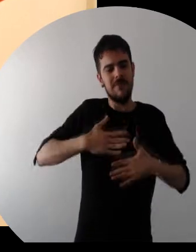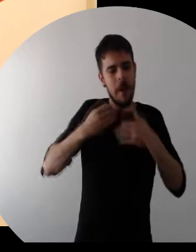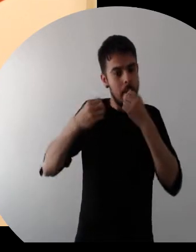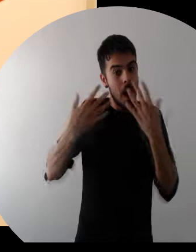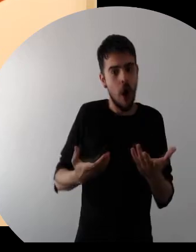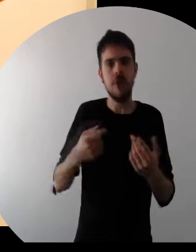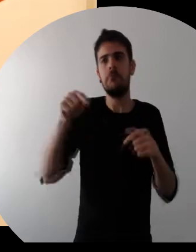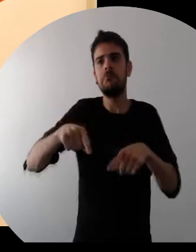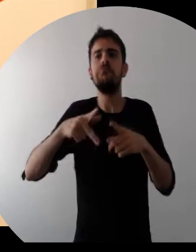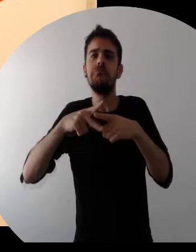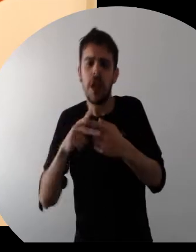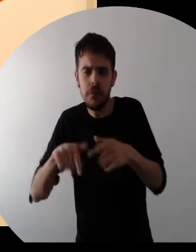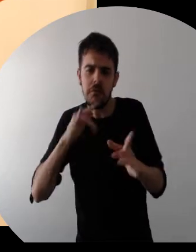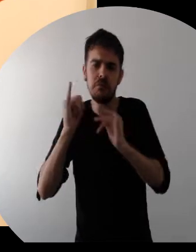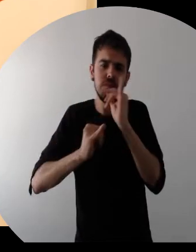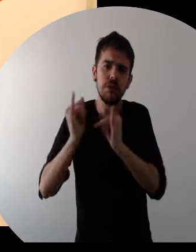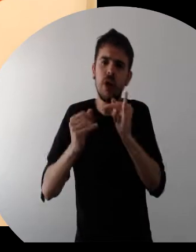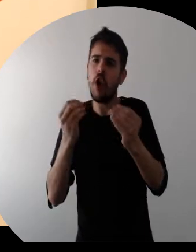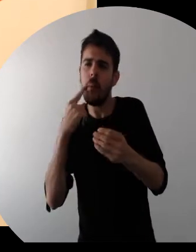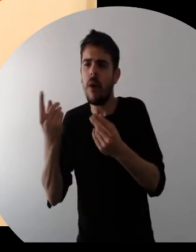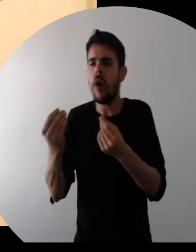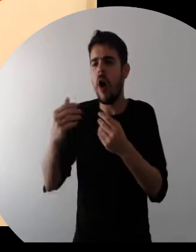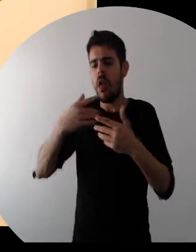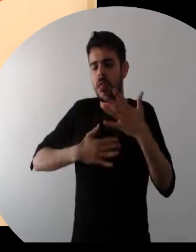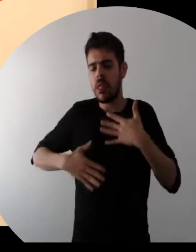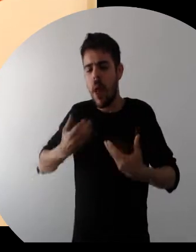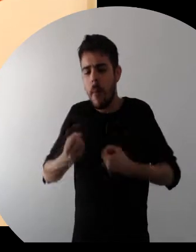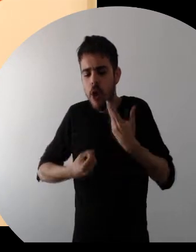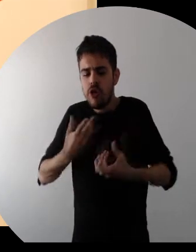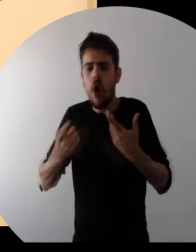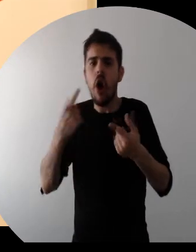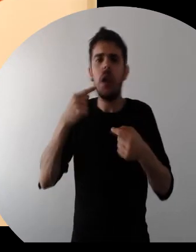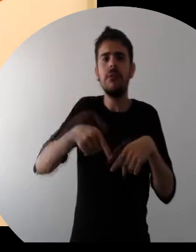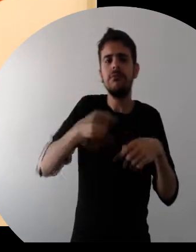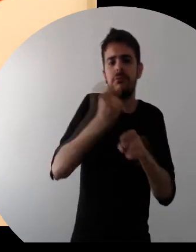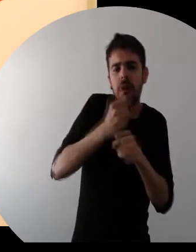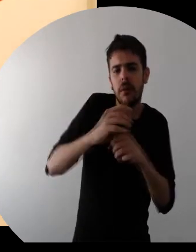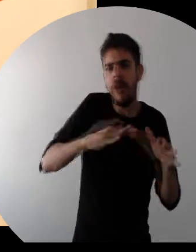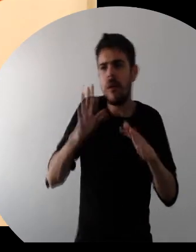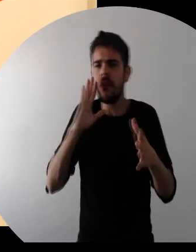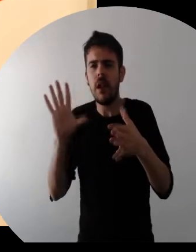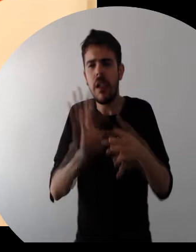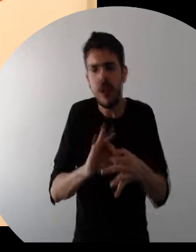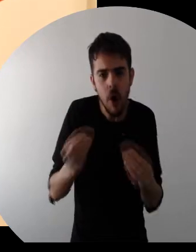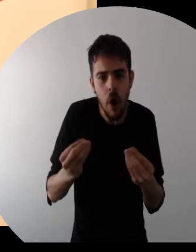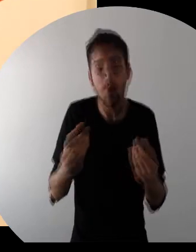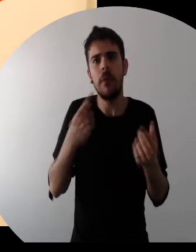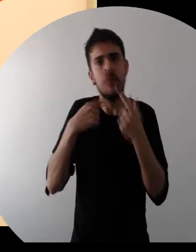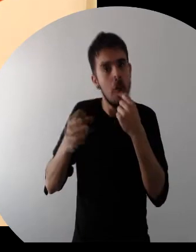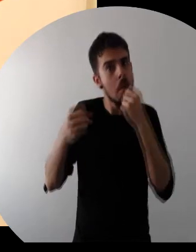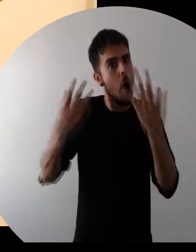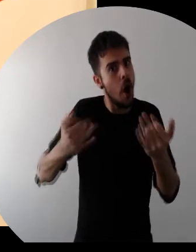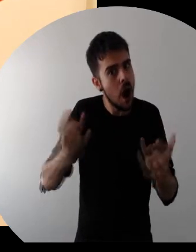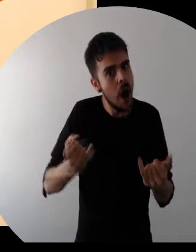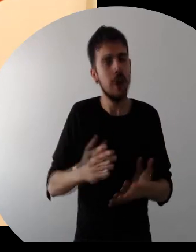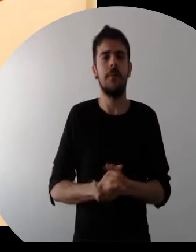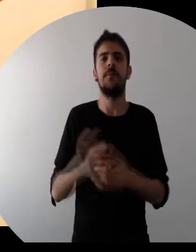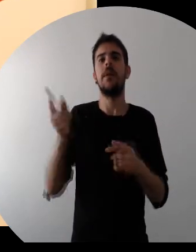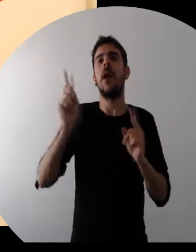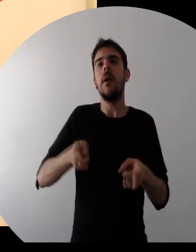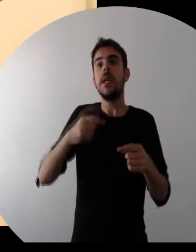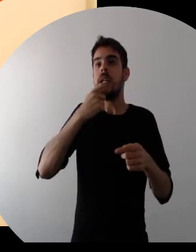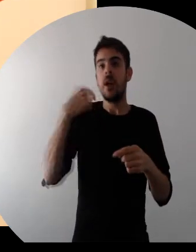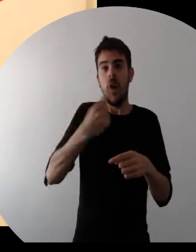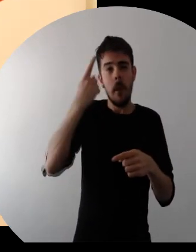cómo funcionan las emociones, el efecto que tienen en nuestro desempeño, y vimos como conclusión que si aprendemos a